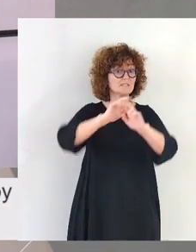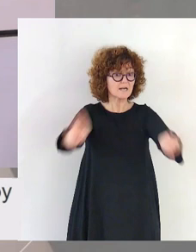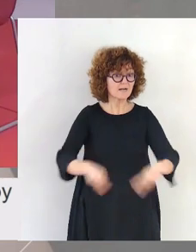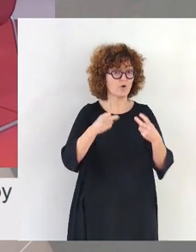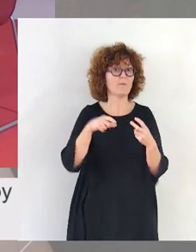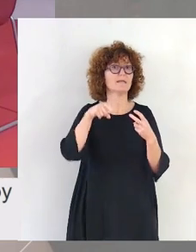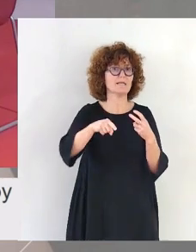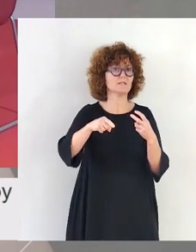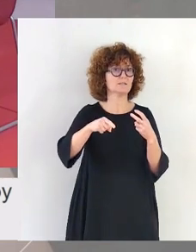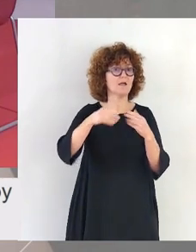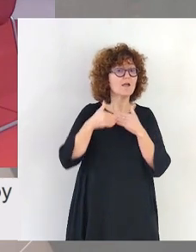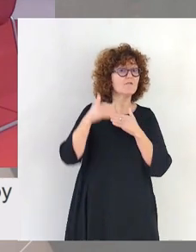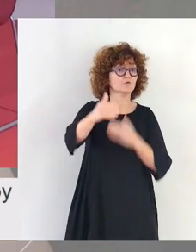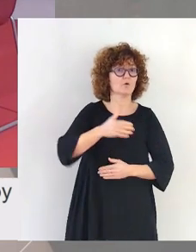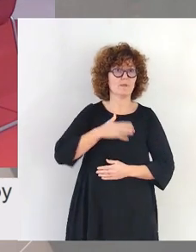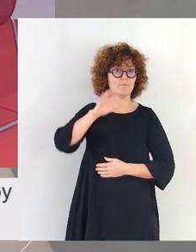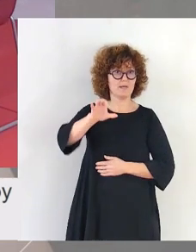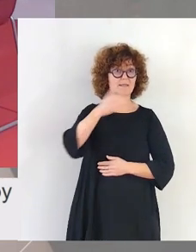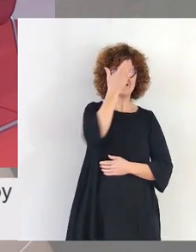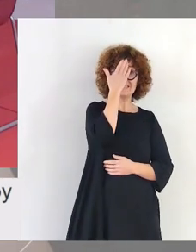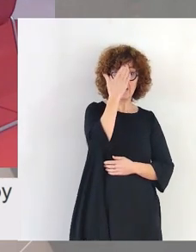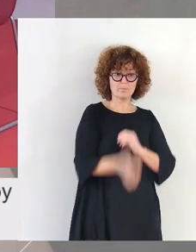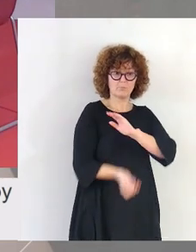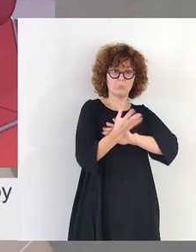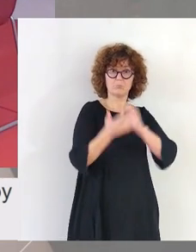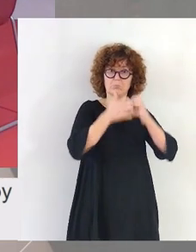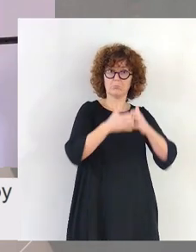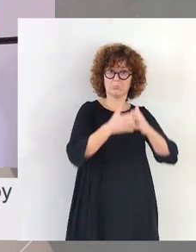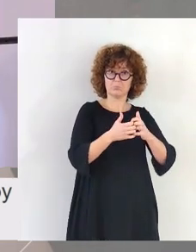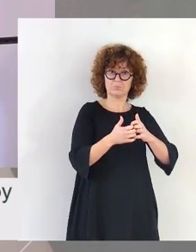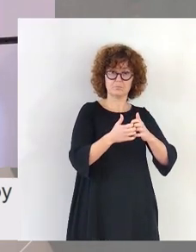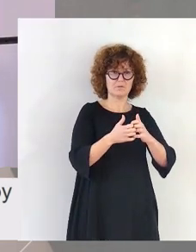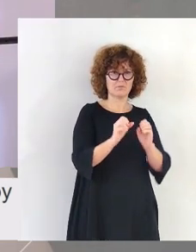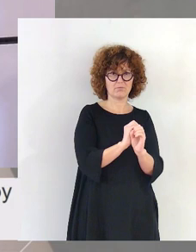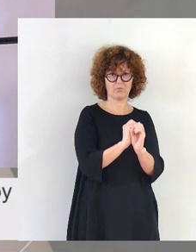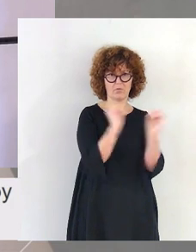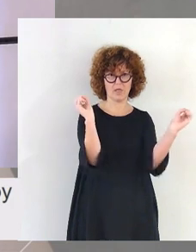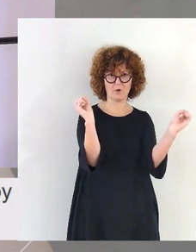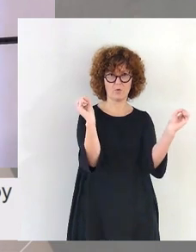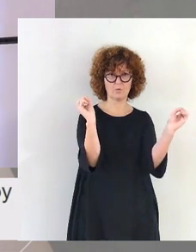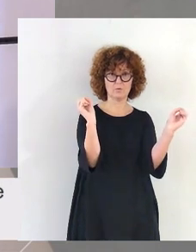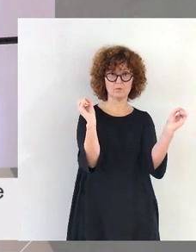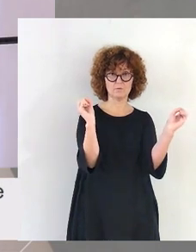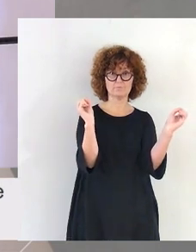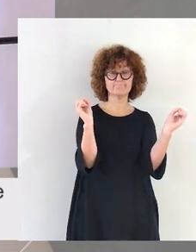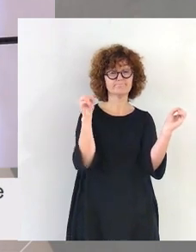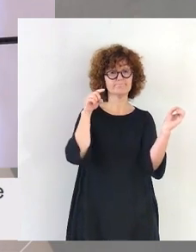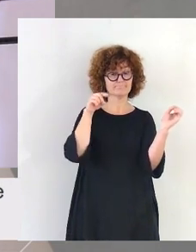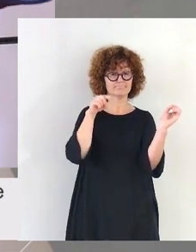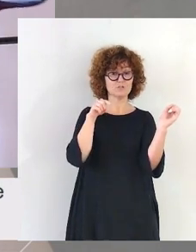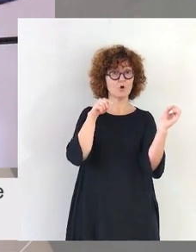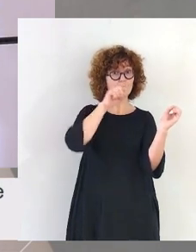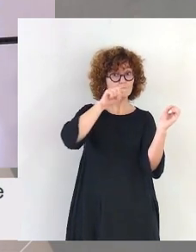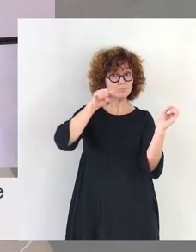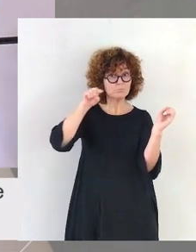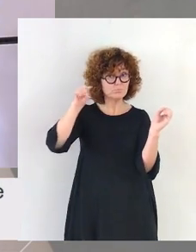país el señor Trump no creó un solo puesto de trabajo en la industria del Carbón y eh Y eso es lo que les va a pasar a todos estos que